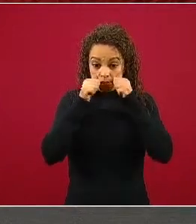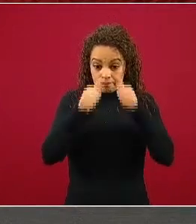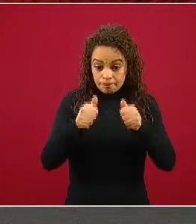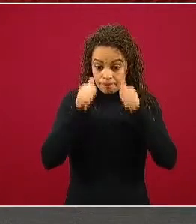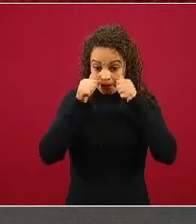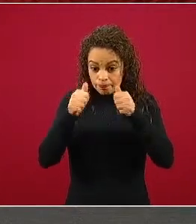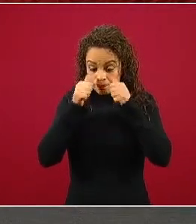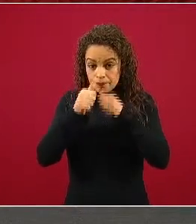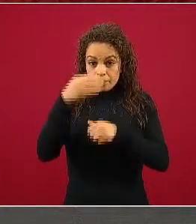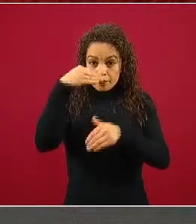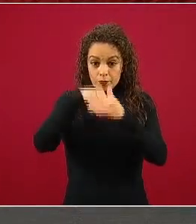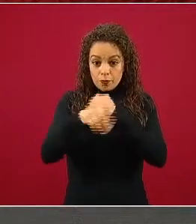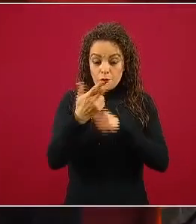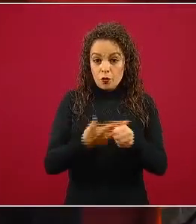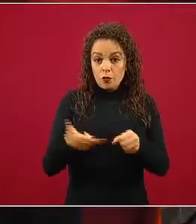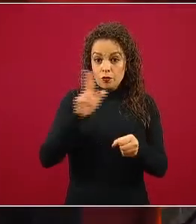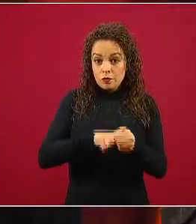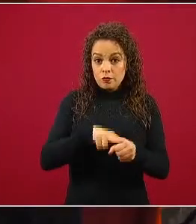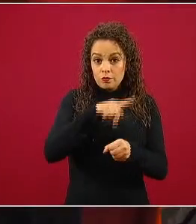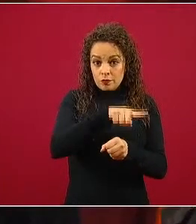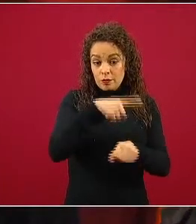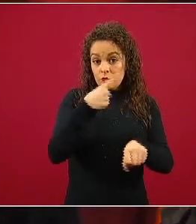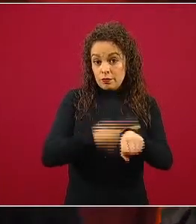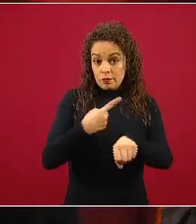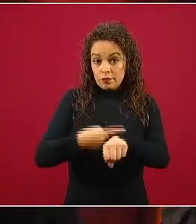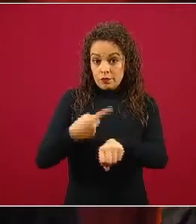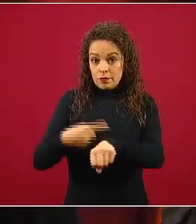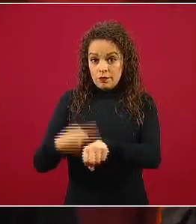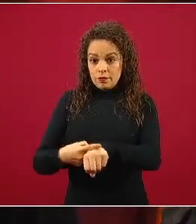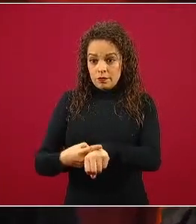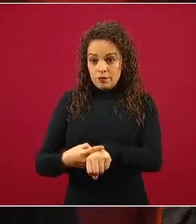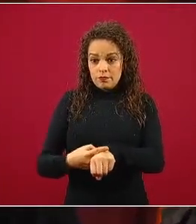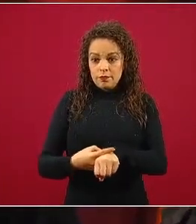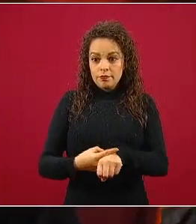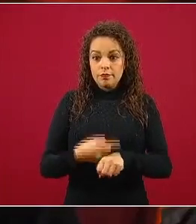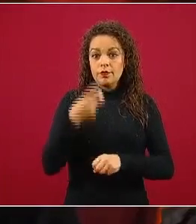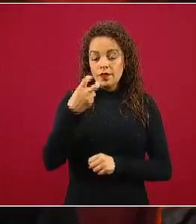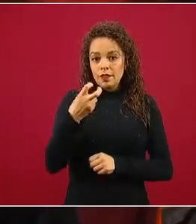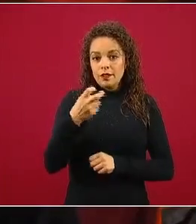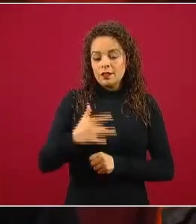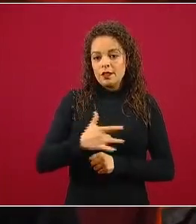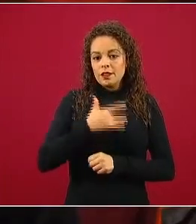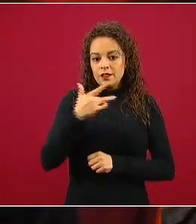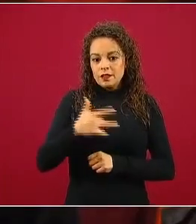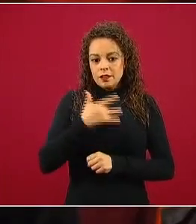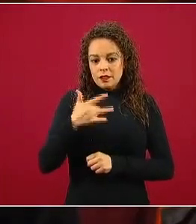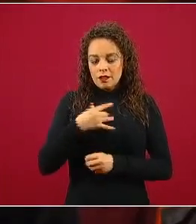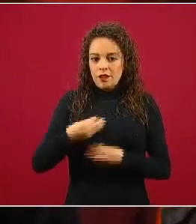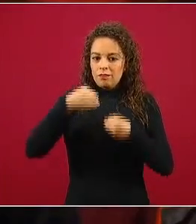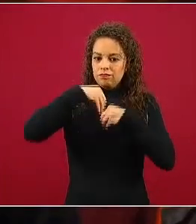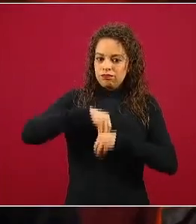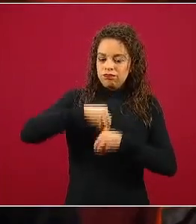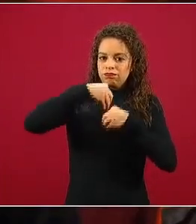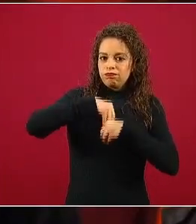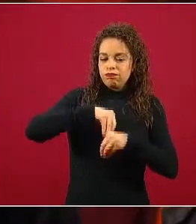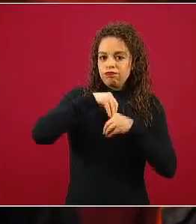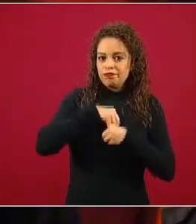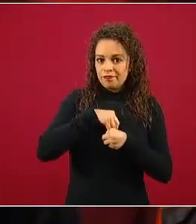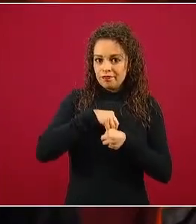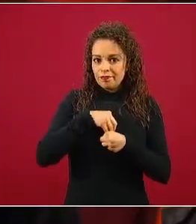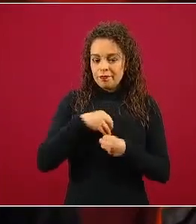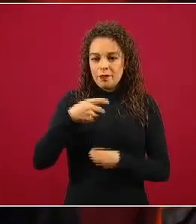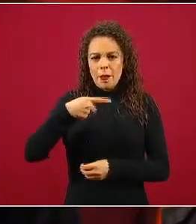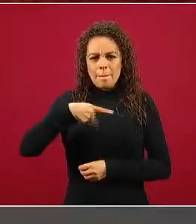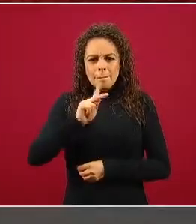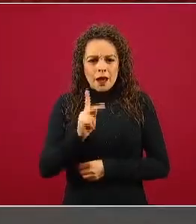los escenarios hospitalarios, pues esto brinda también alguna carga general en la operación. Pero ¿qué pasa